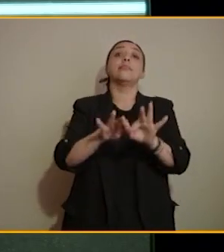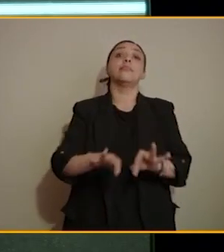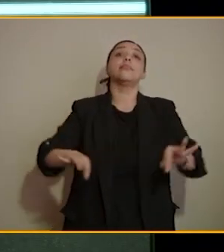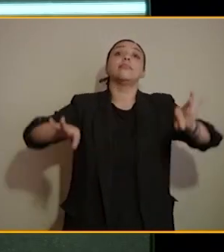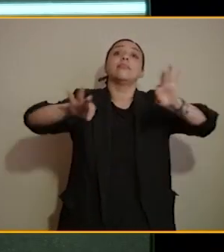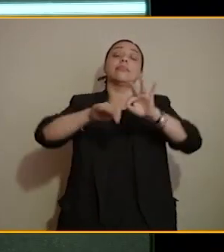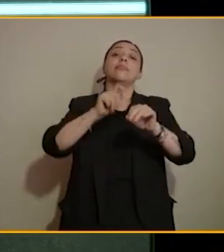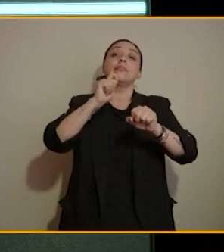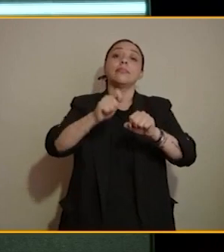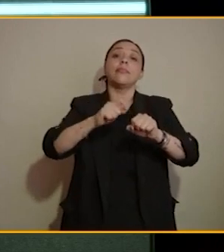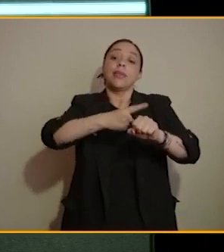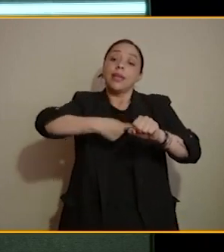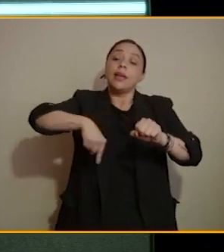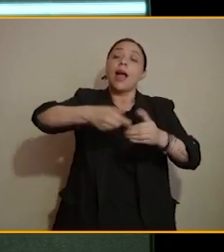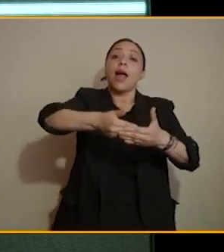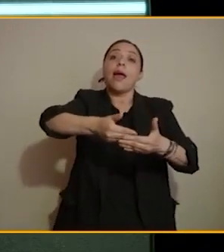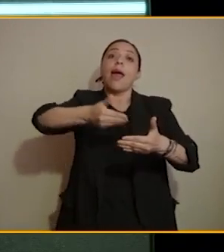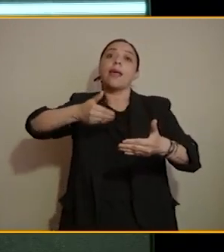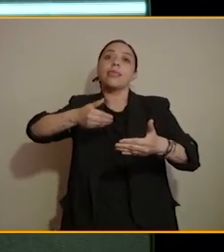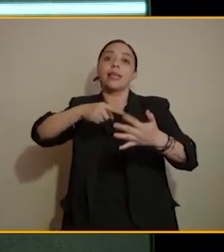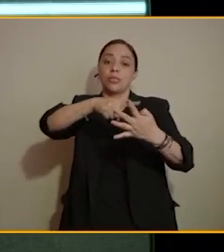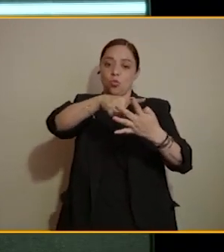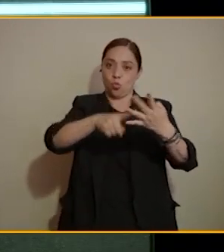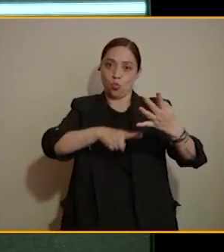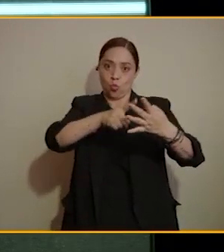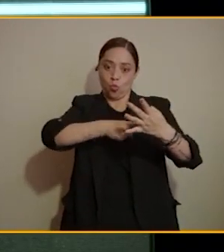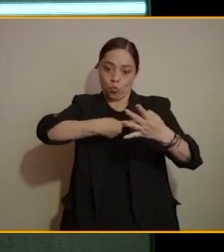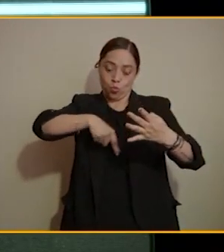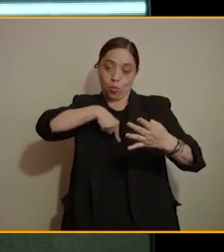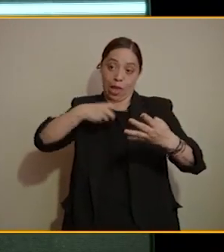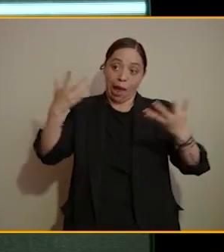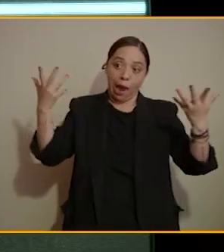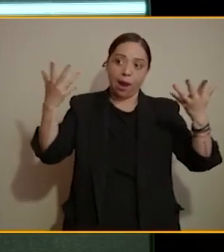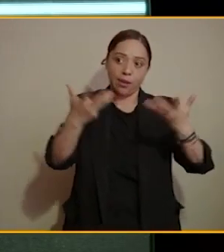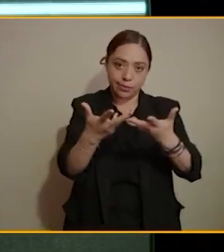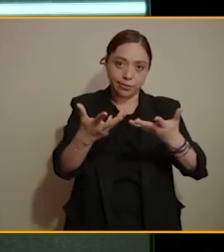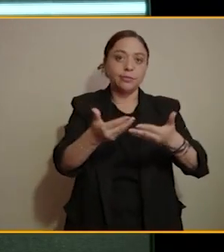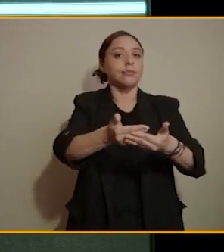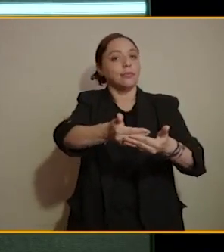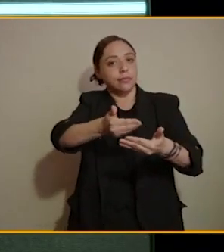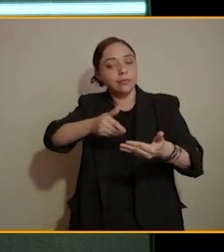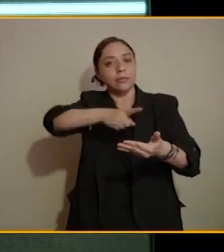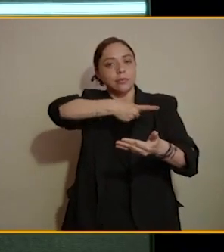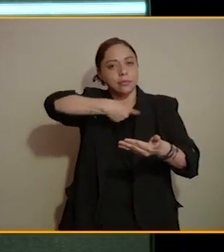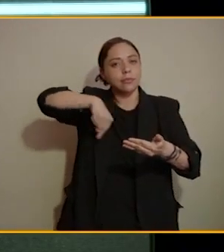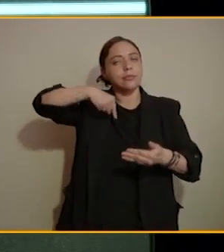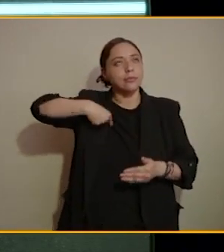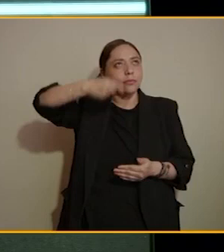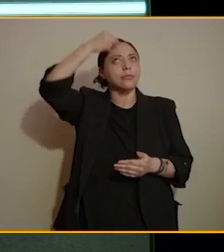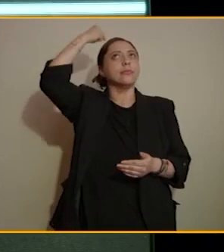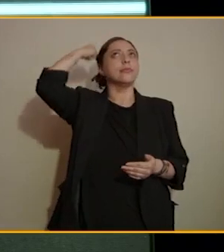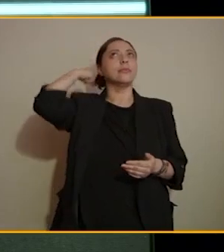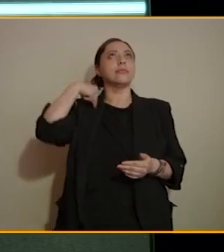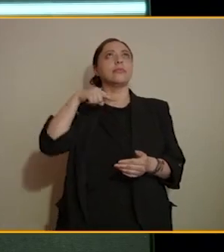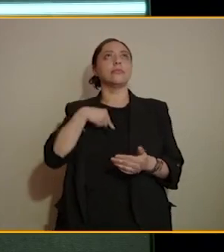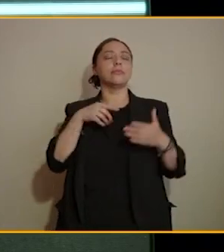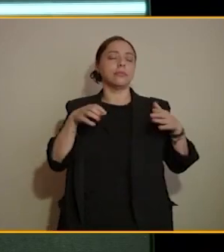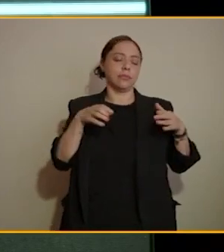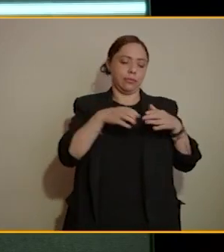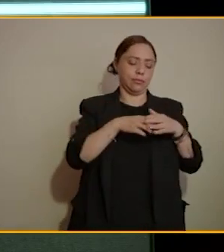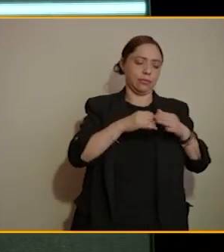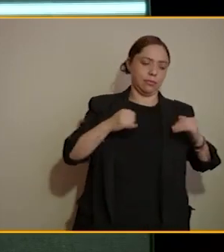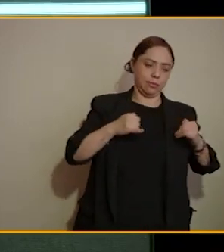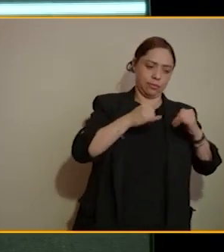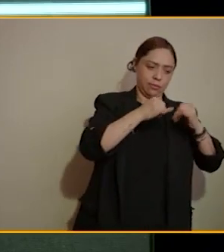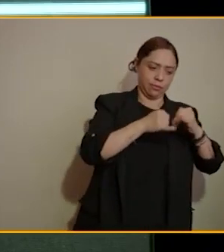antes de implementar cualquiera de estas 4 soluciones, nosotros hagamos este viaje de conciencia personal, institucional, organizacional y